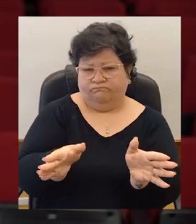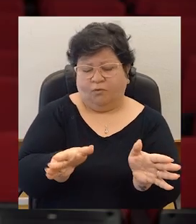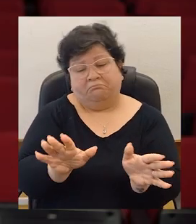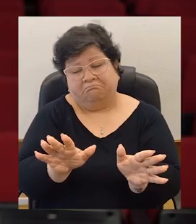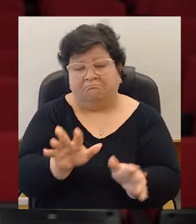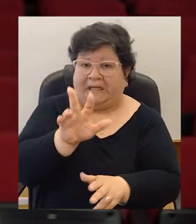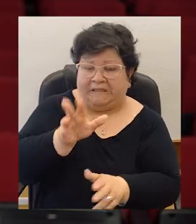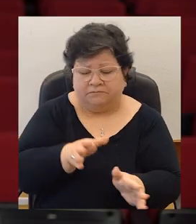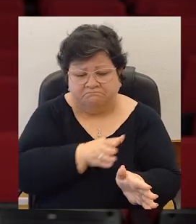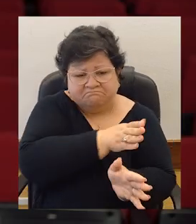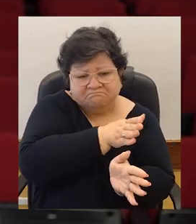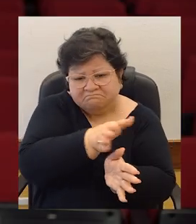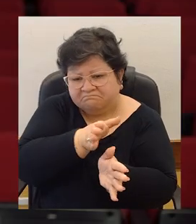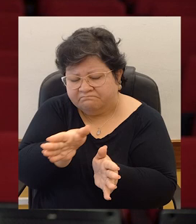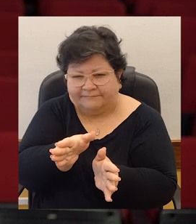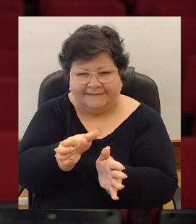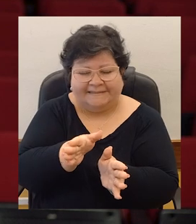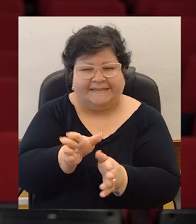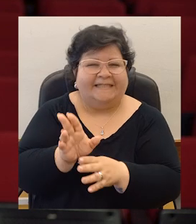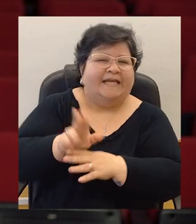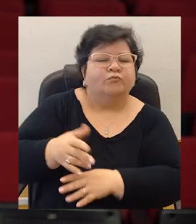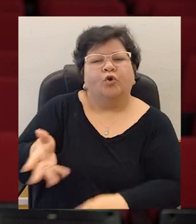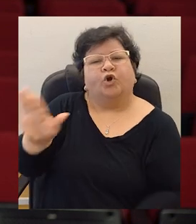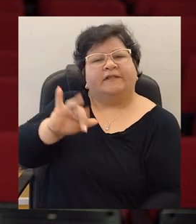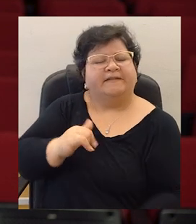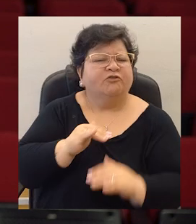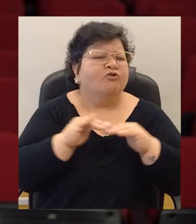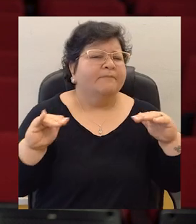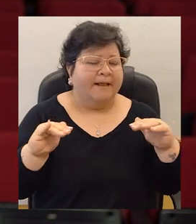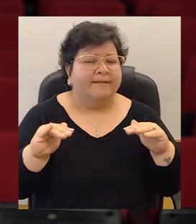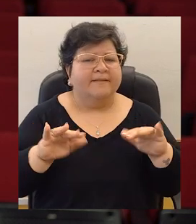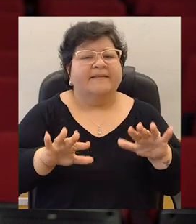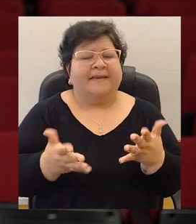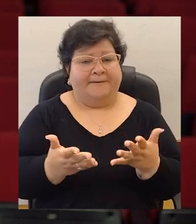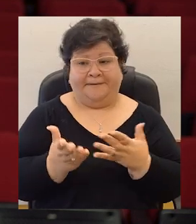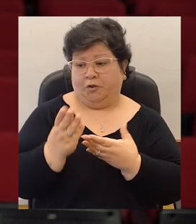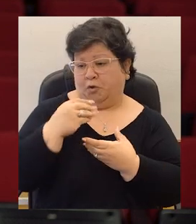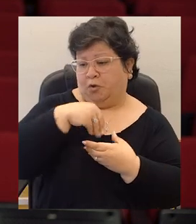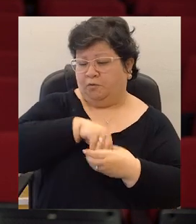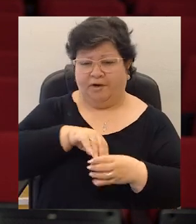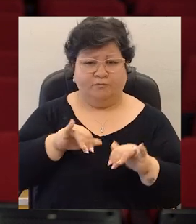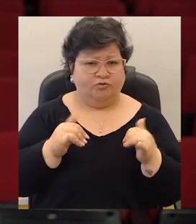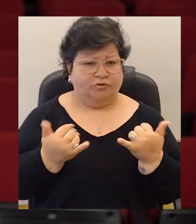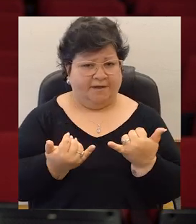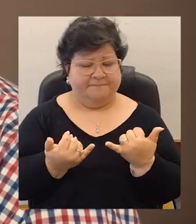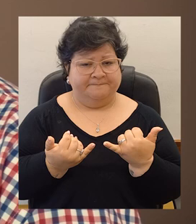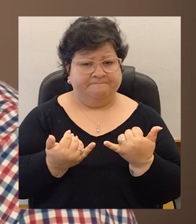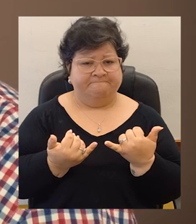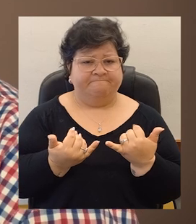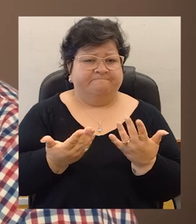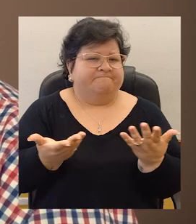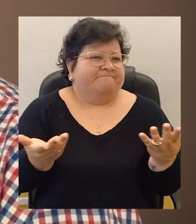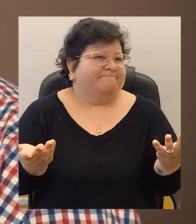capas uno es el uso común cotidiano normal que ya lo hemos seguido incorporando y de esas formas prácticamente no